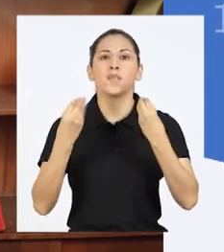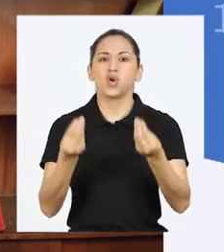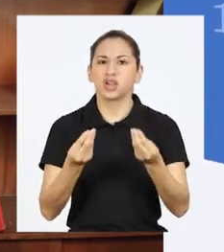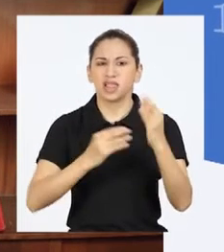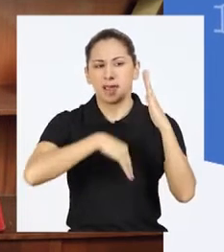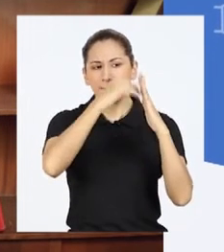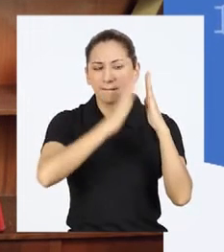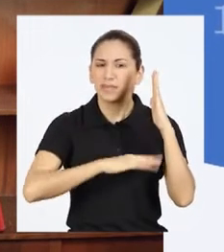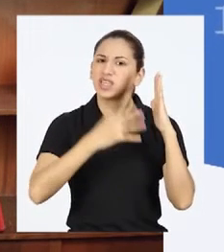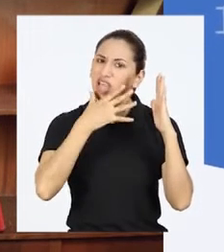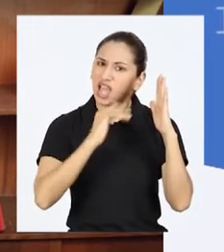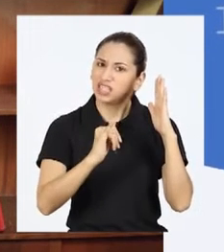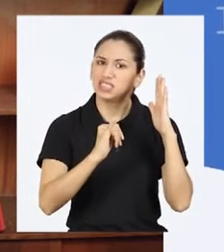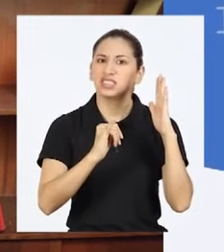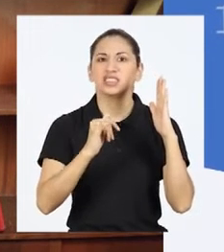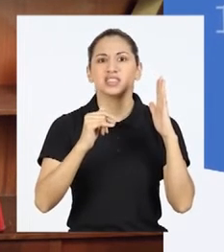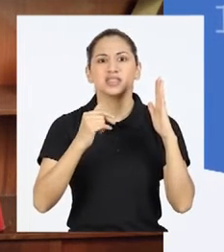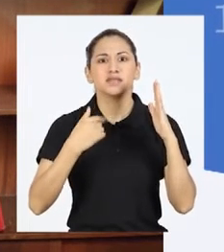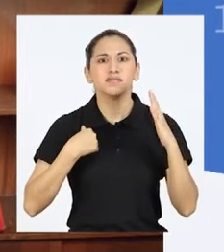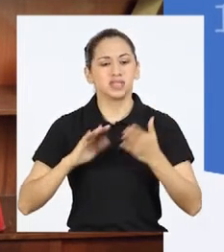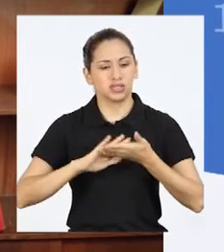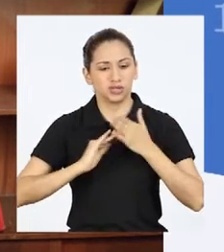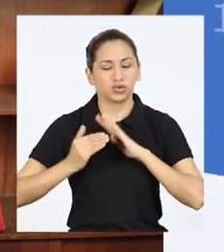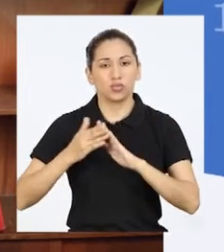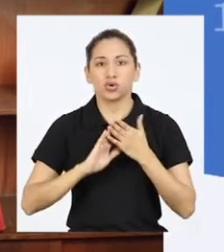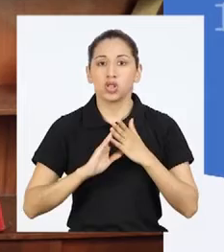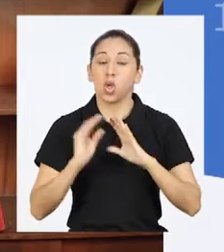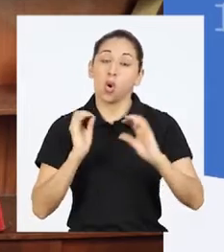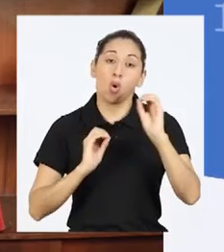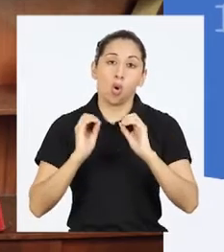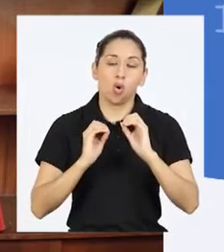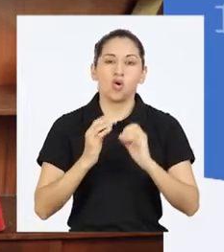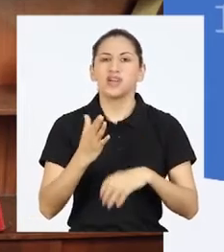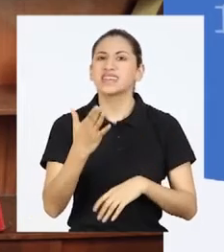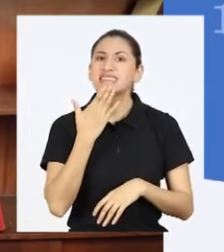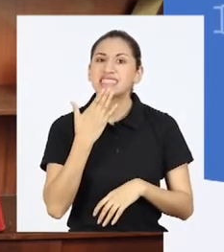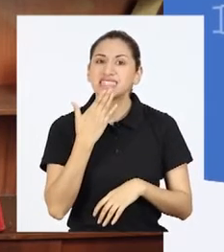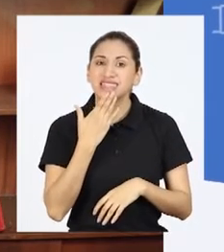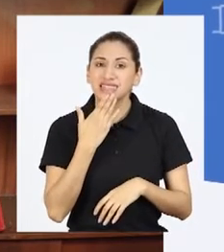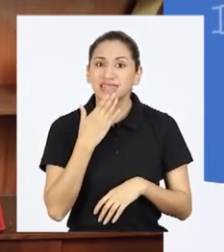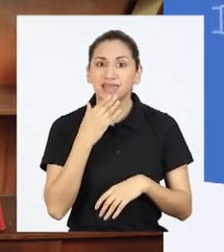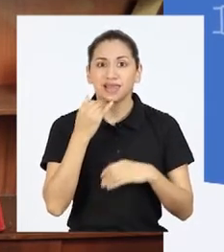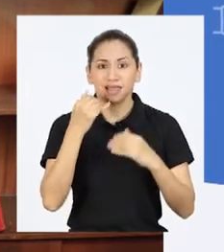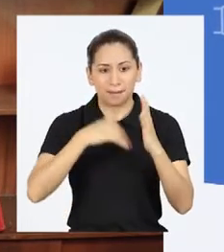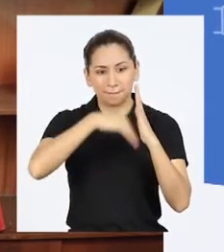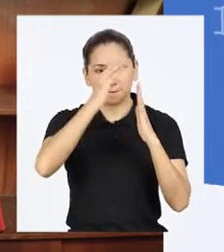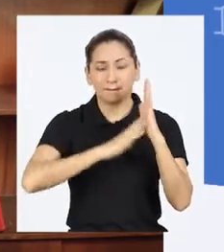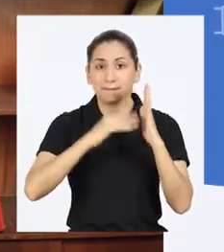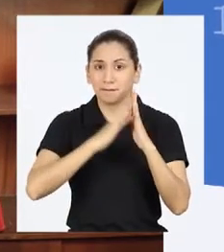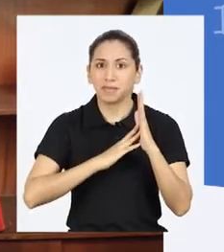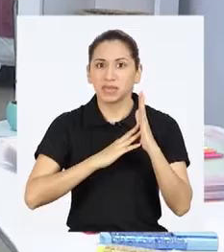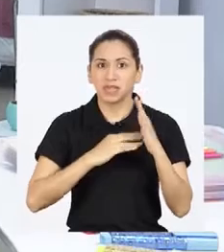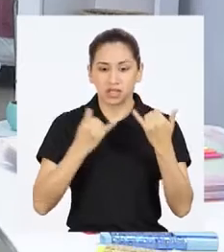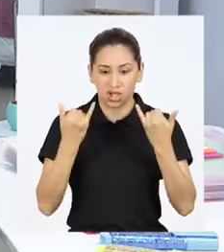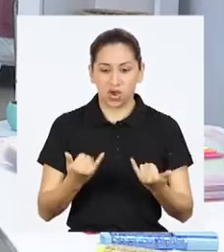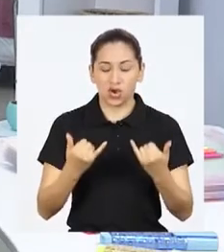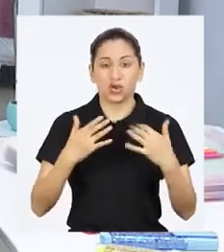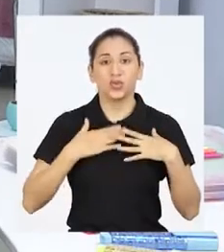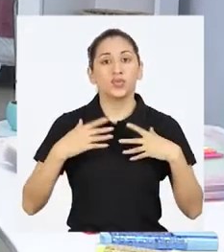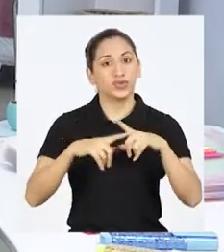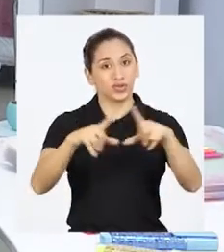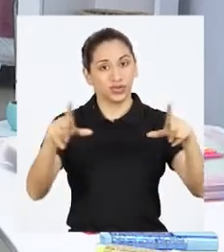pinta así actualmente en mi localidad? ¿O quién está pintando hoy en día en mi localidad?